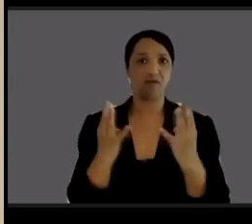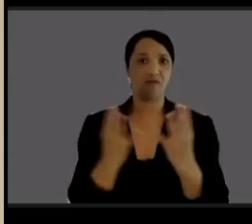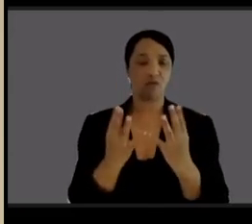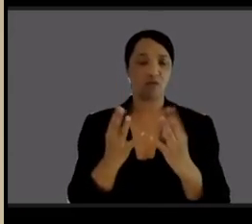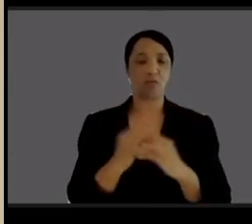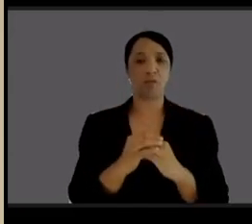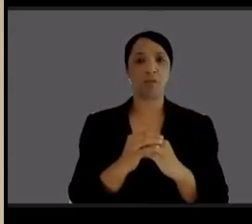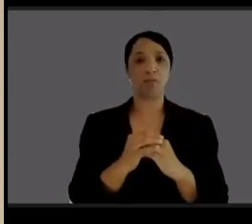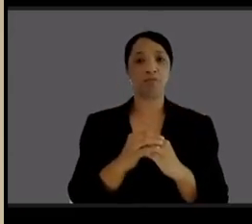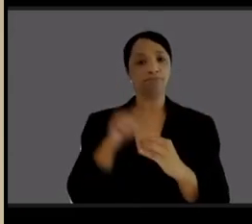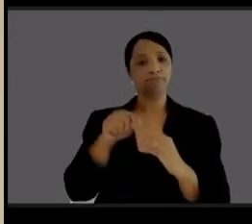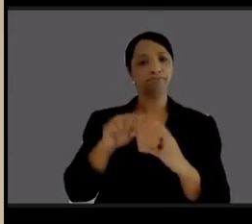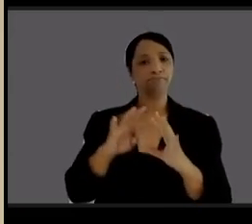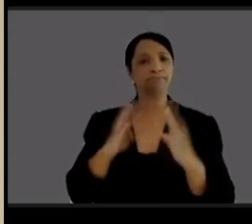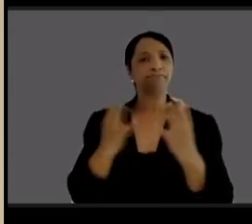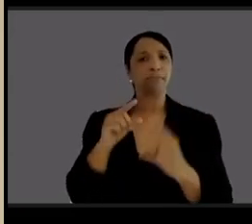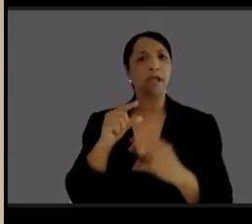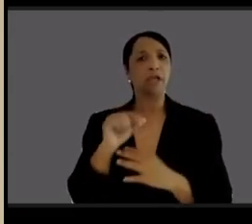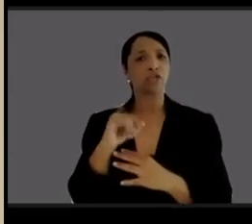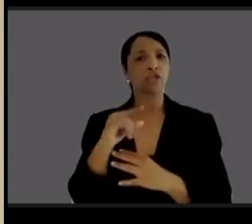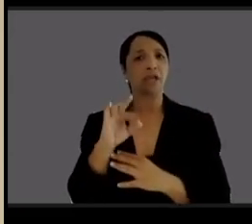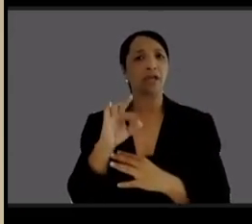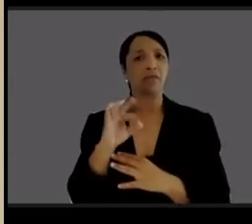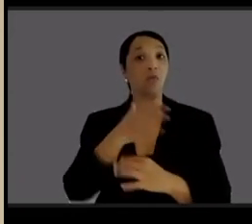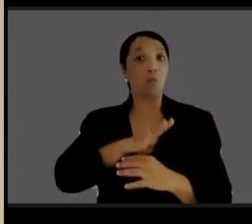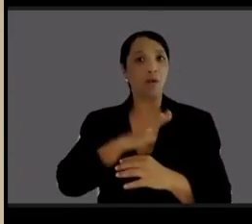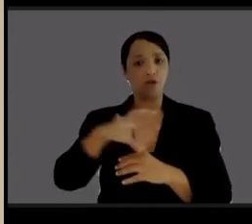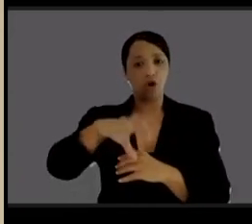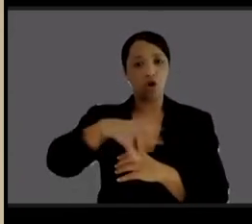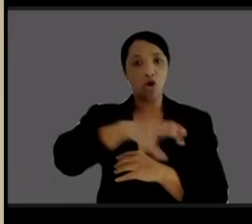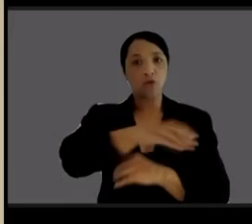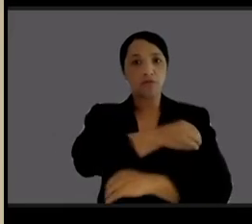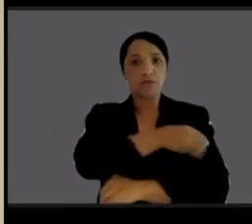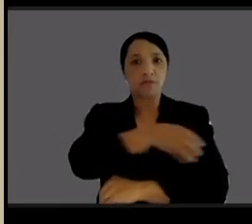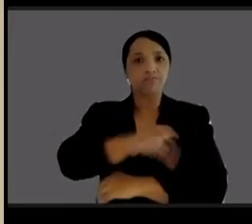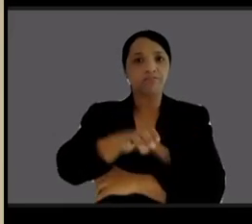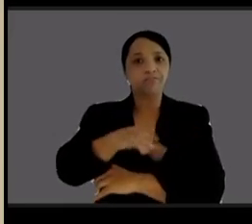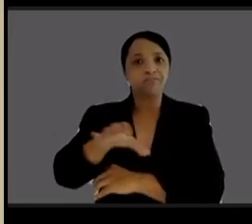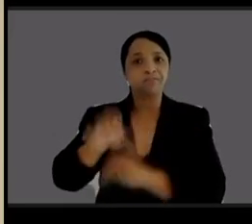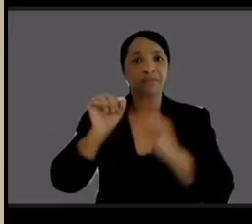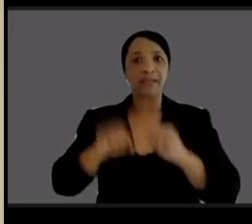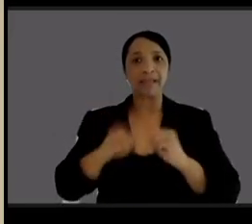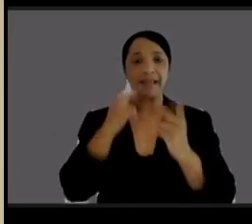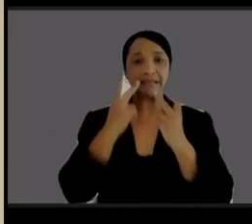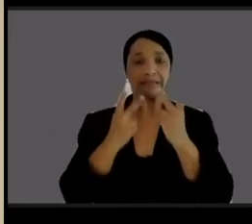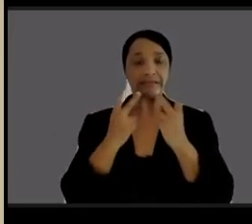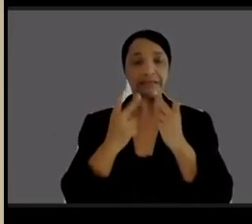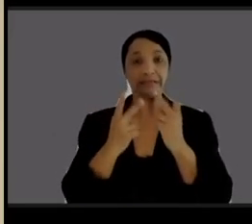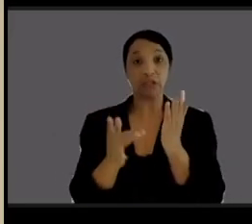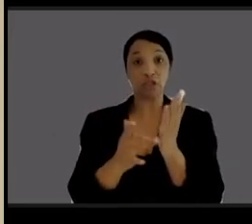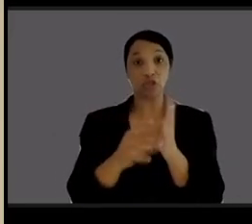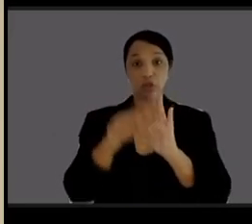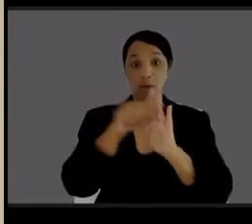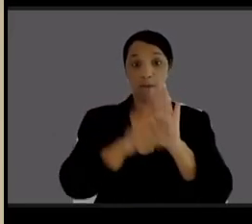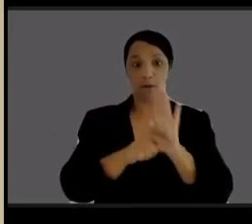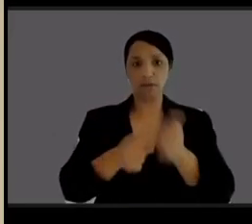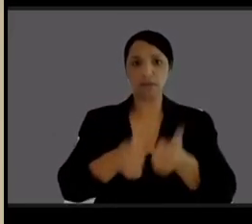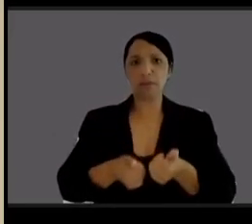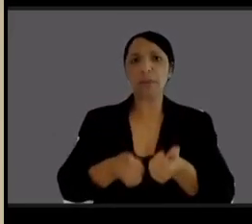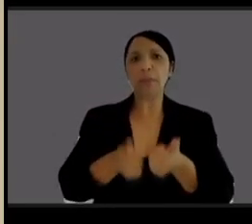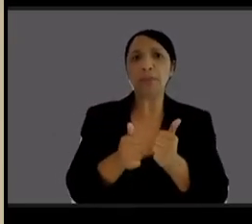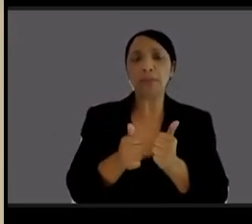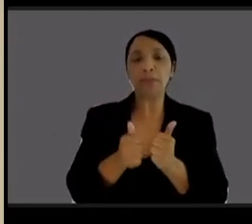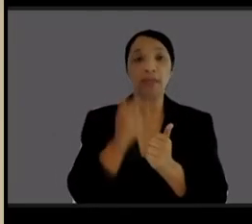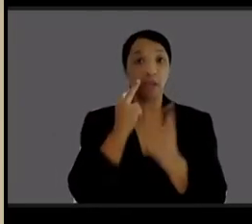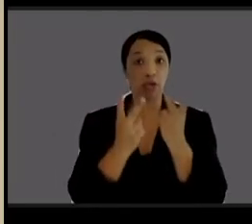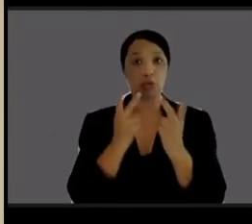mejor futuro. Este foro tiene por objeto empoderar a todos los países para poder poner en práctica distintas políticas